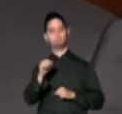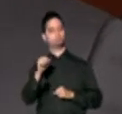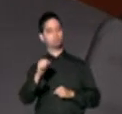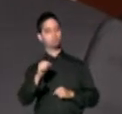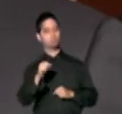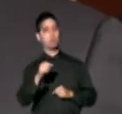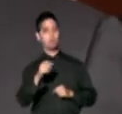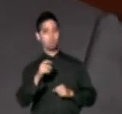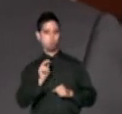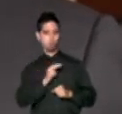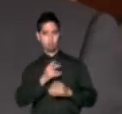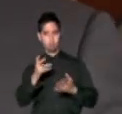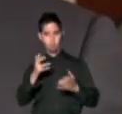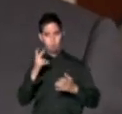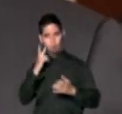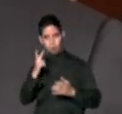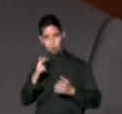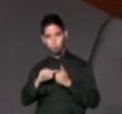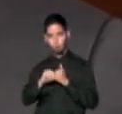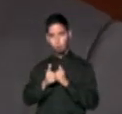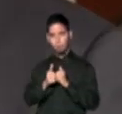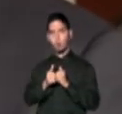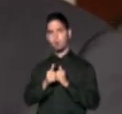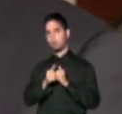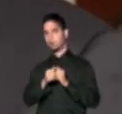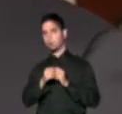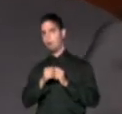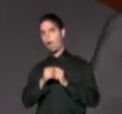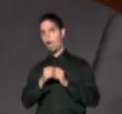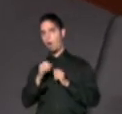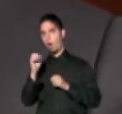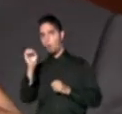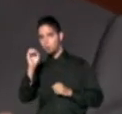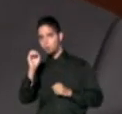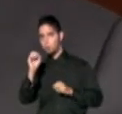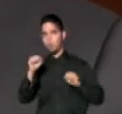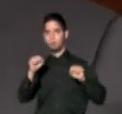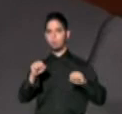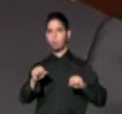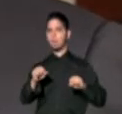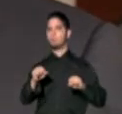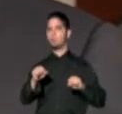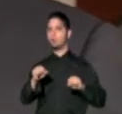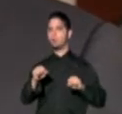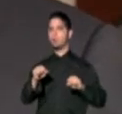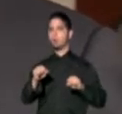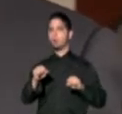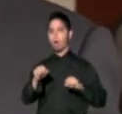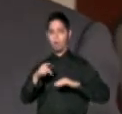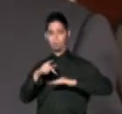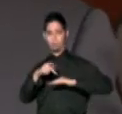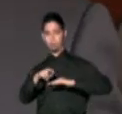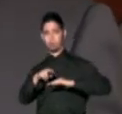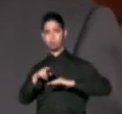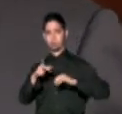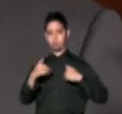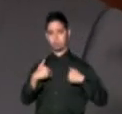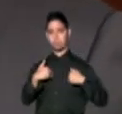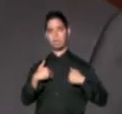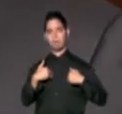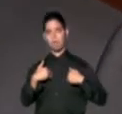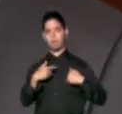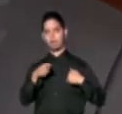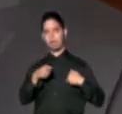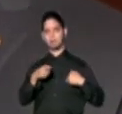forma podemos, dentro de las alternativas que hay en el área contributiva, ver cómo realmente podemos posicionar a Puerto Rico que tenga esa ventaja